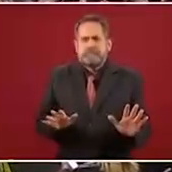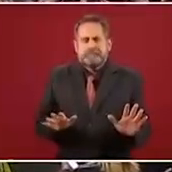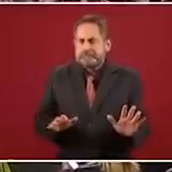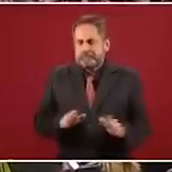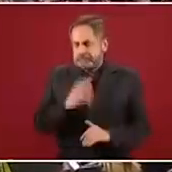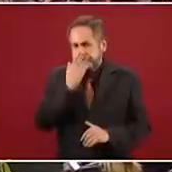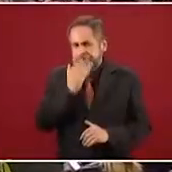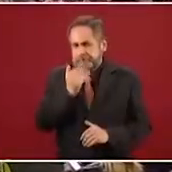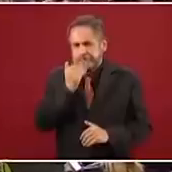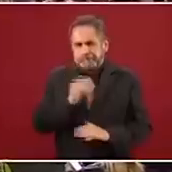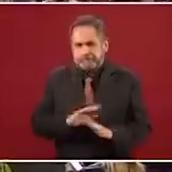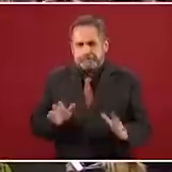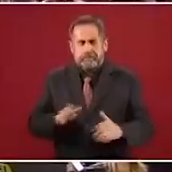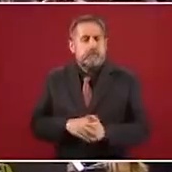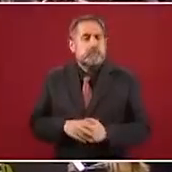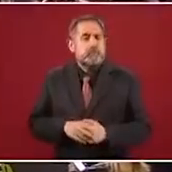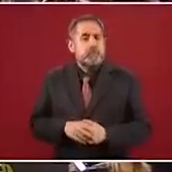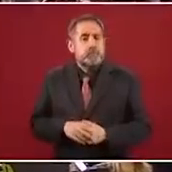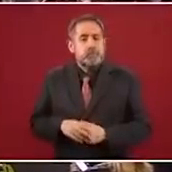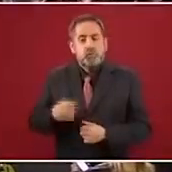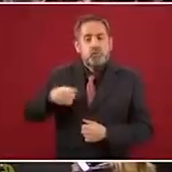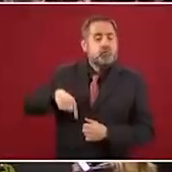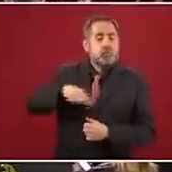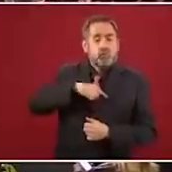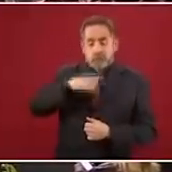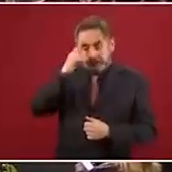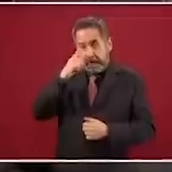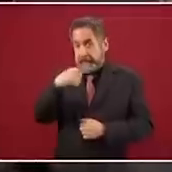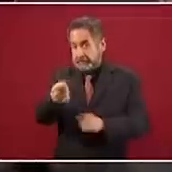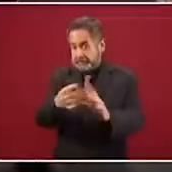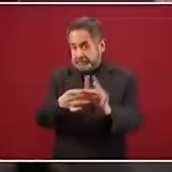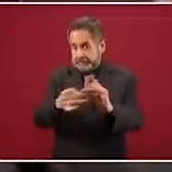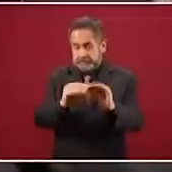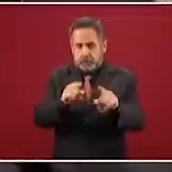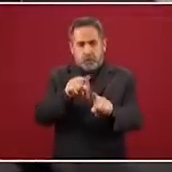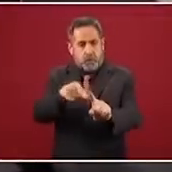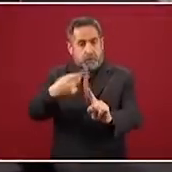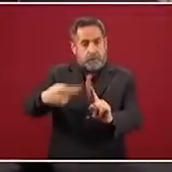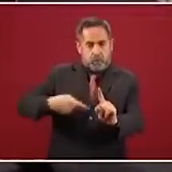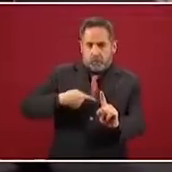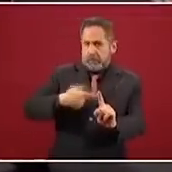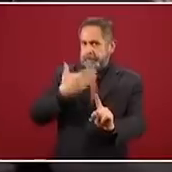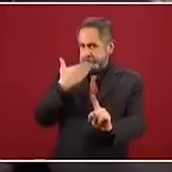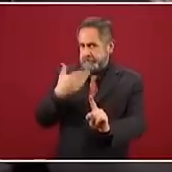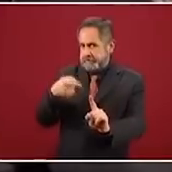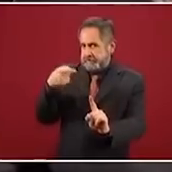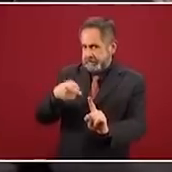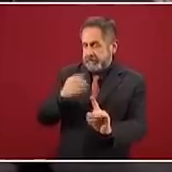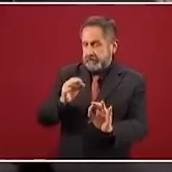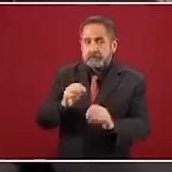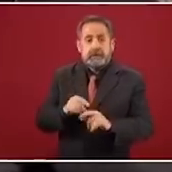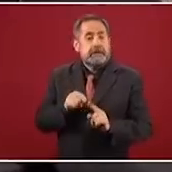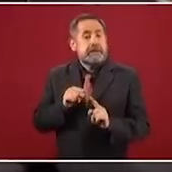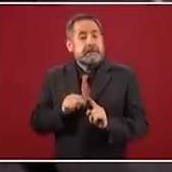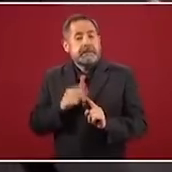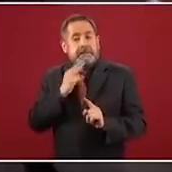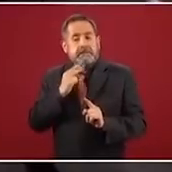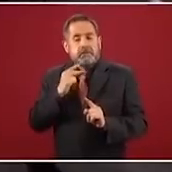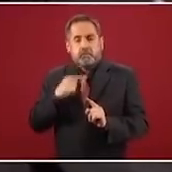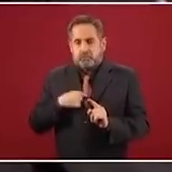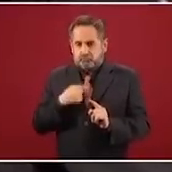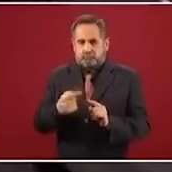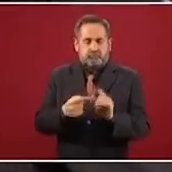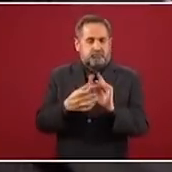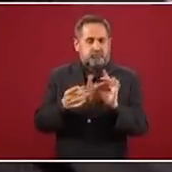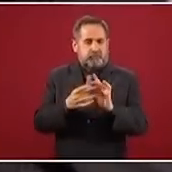Nosotros también, es muy importante tu pregunta, porque sirve para aclarar